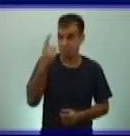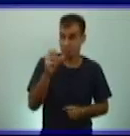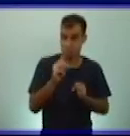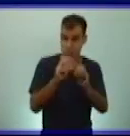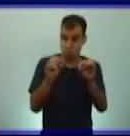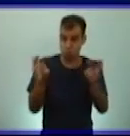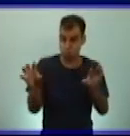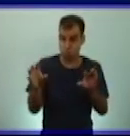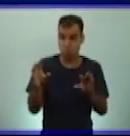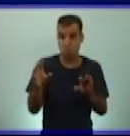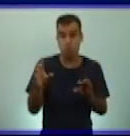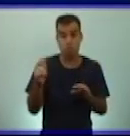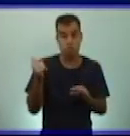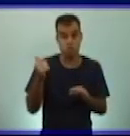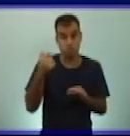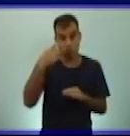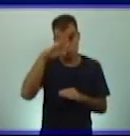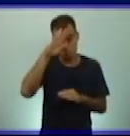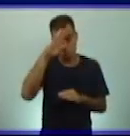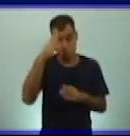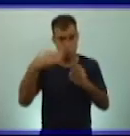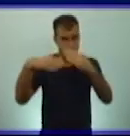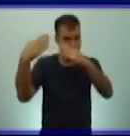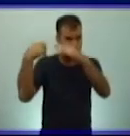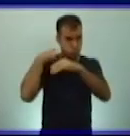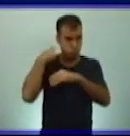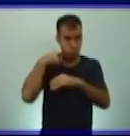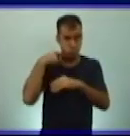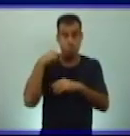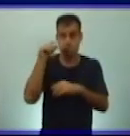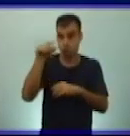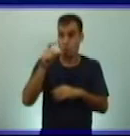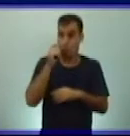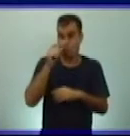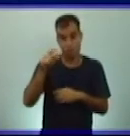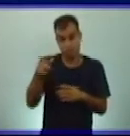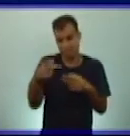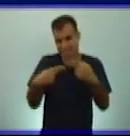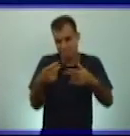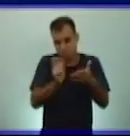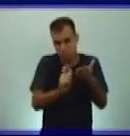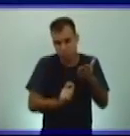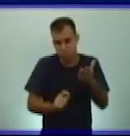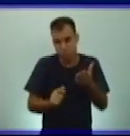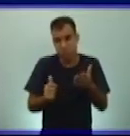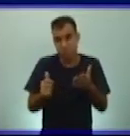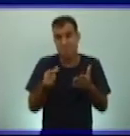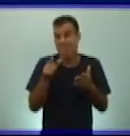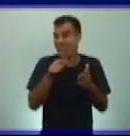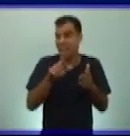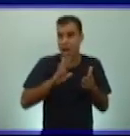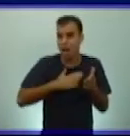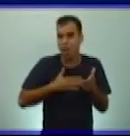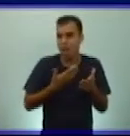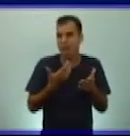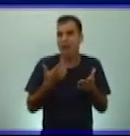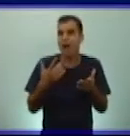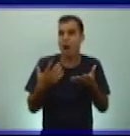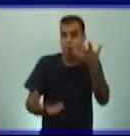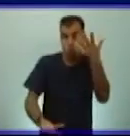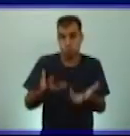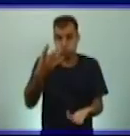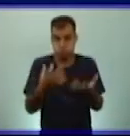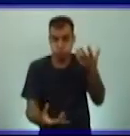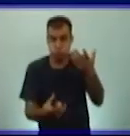cual Antonio Núñez Jiménez también fuera autor, y les comento además que fue quemado por el gobierno de Batista por no responder a los